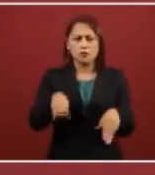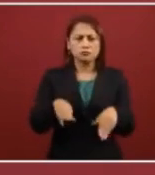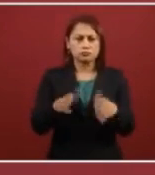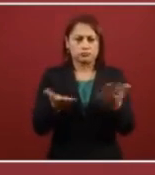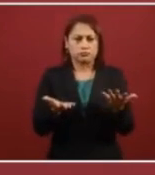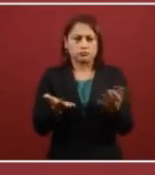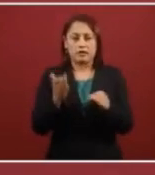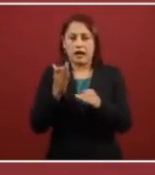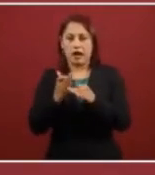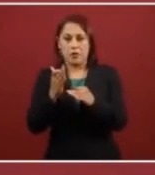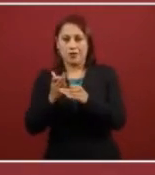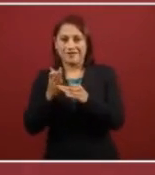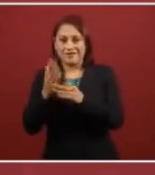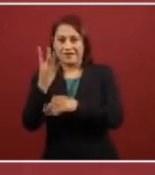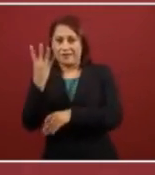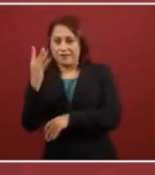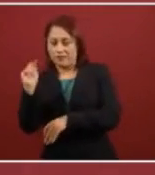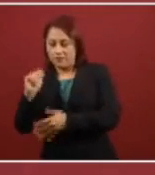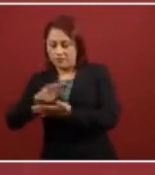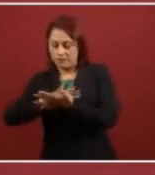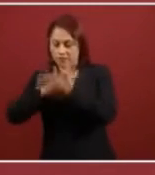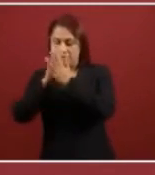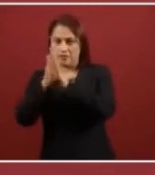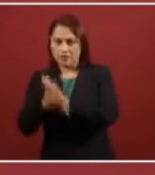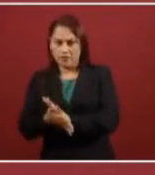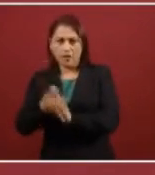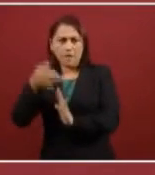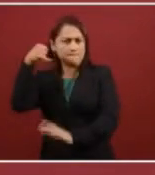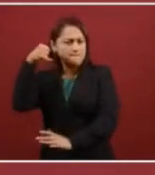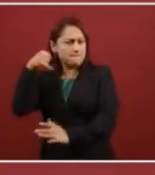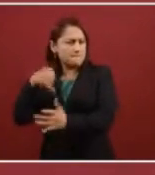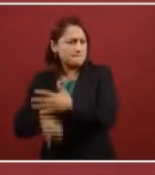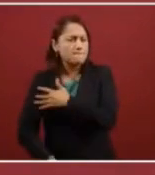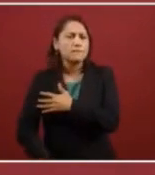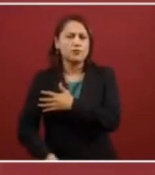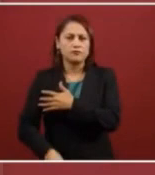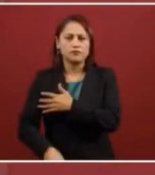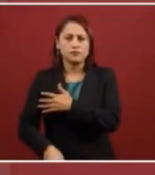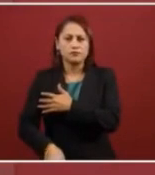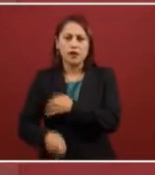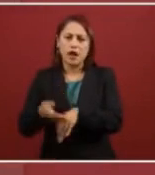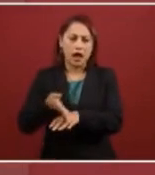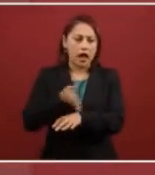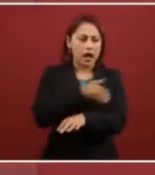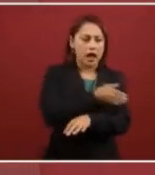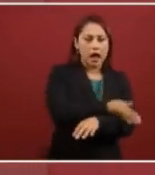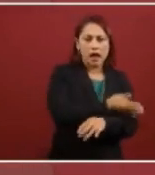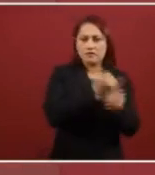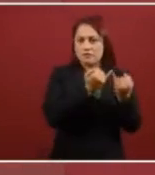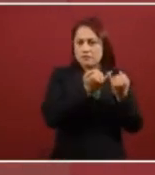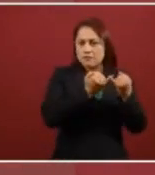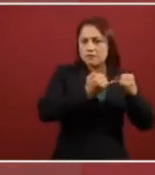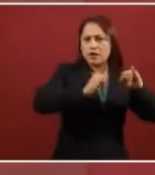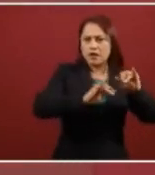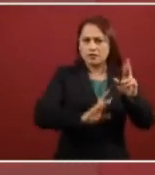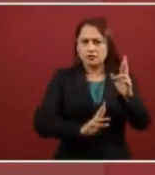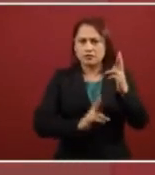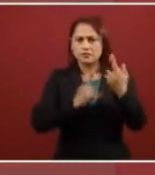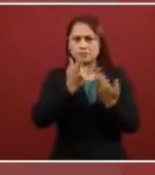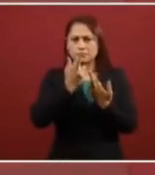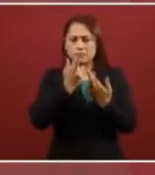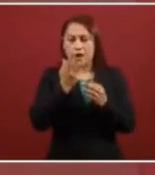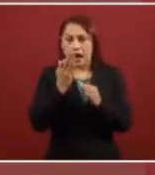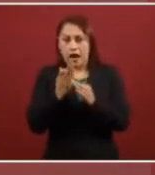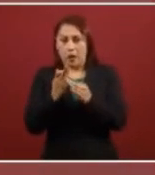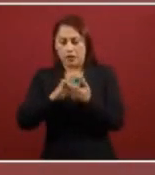la transformation, igual que la reforma, and igual it's que la revolución, the same estamos as, logrando the sin violencia, revolution, but we're doing